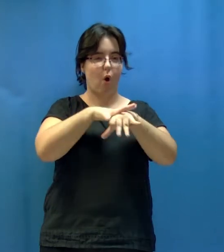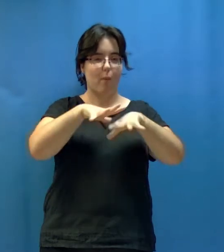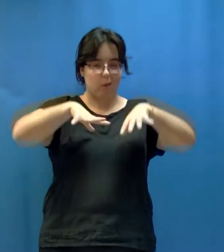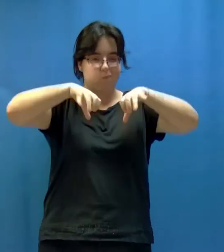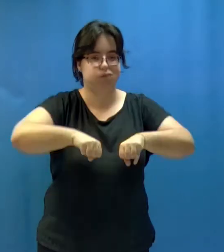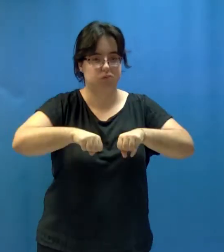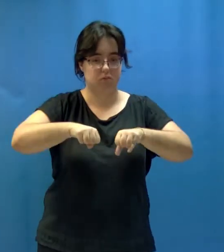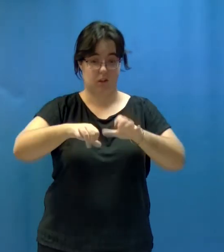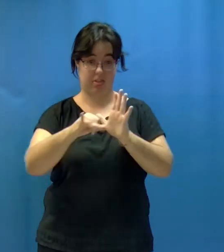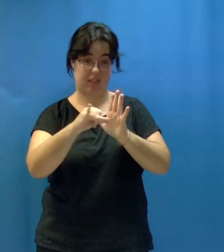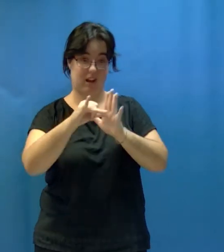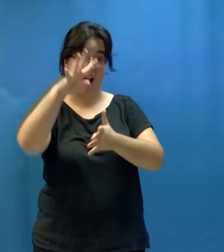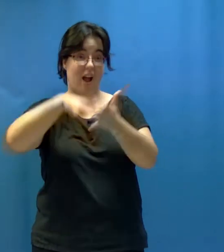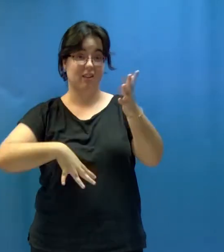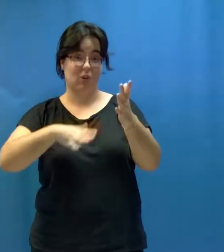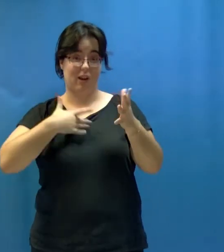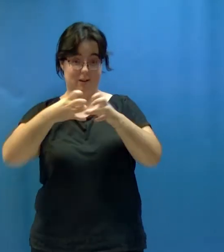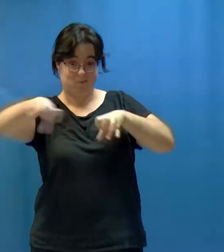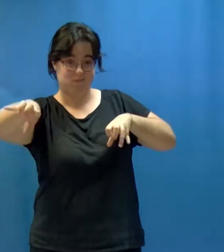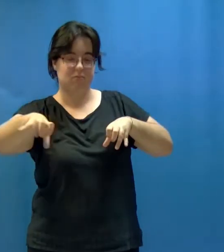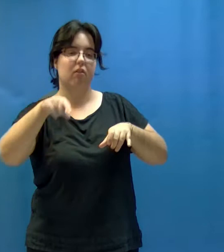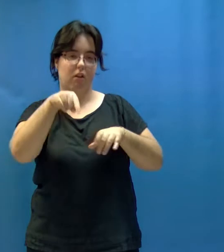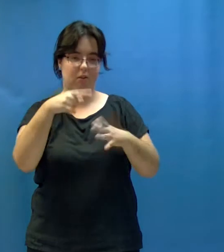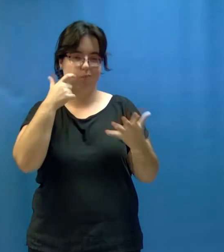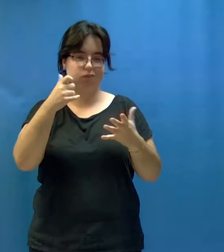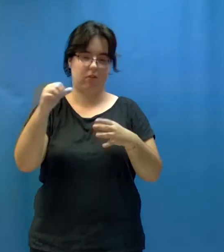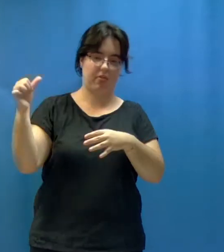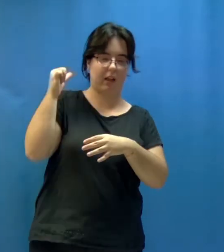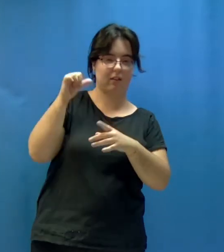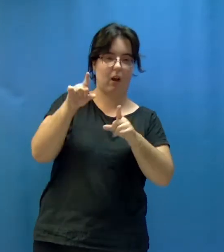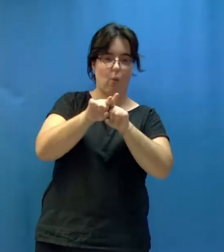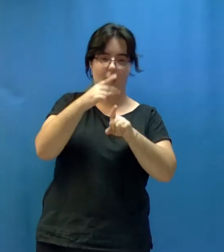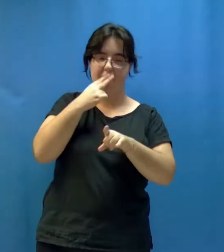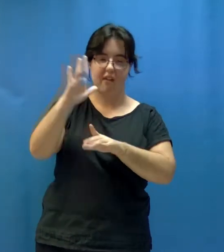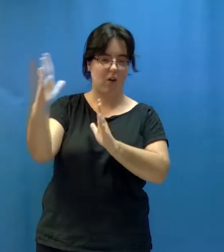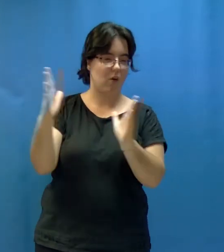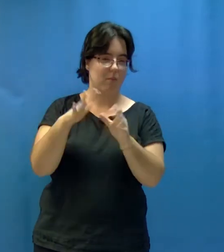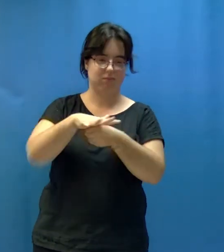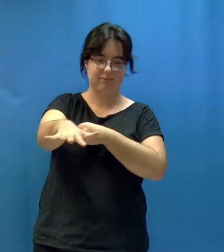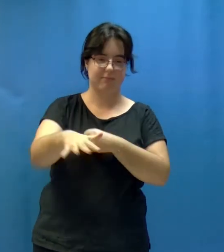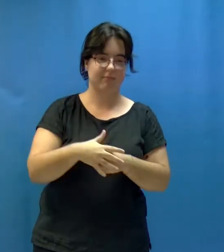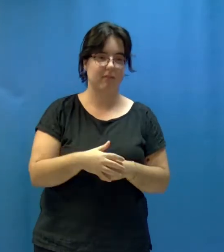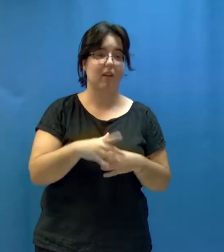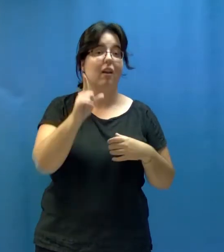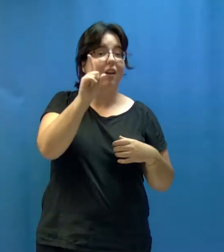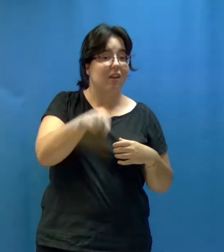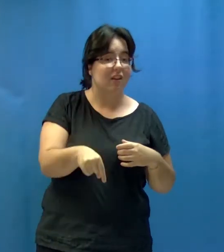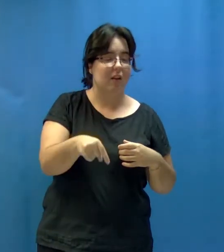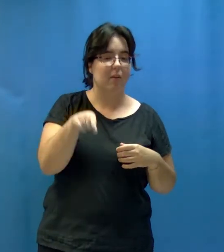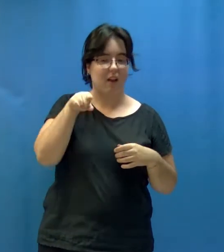Cataluña. Es allí donde se ha amañado el referéndum siguiendo la tradición del pucherazo franquista. Es allí donde se ha